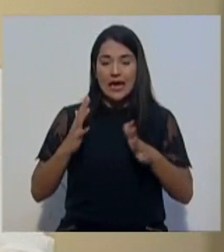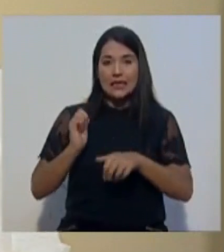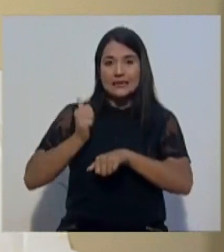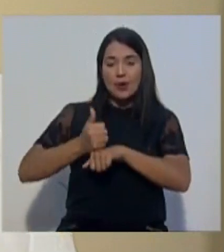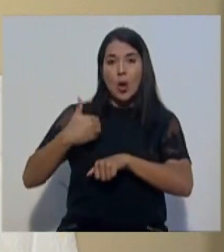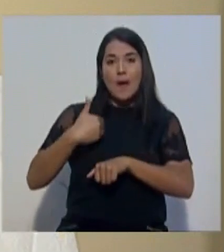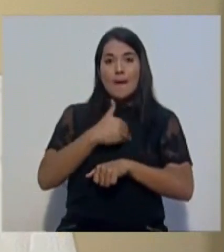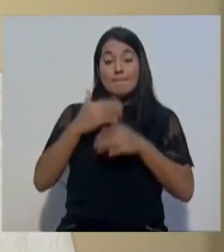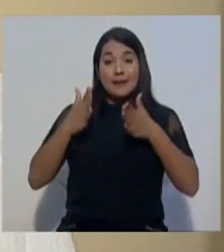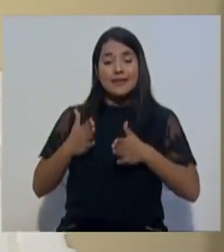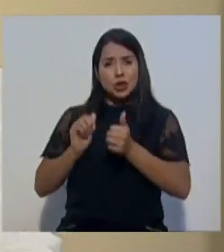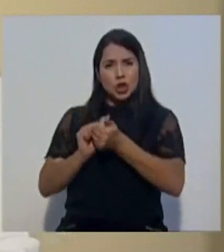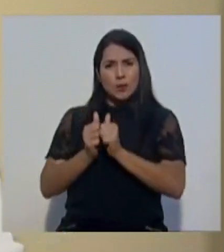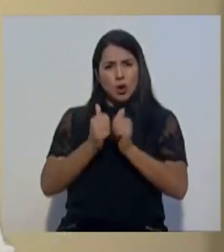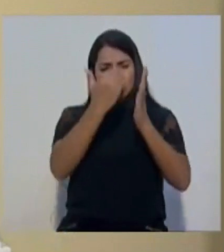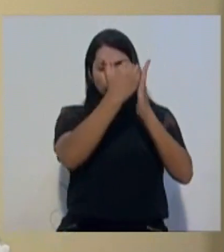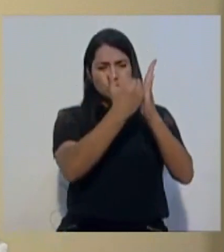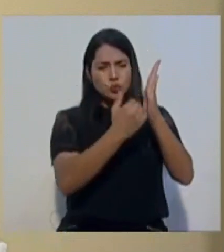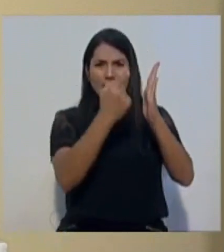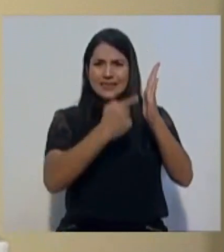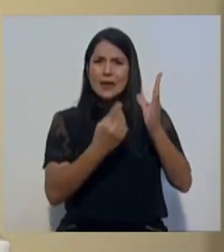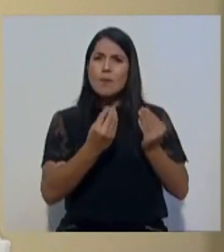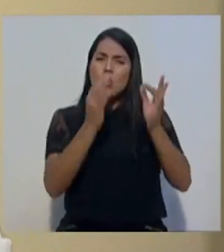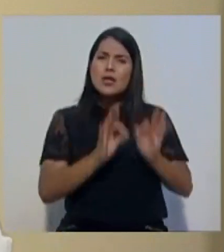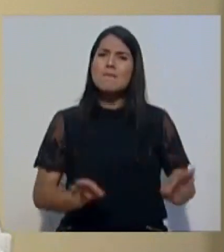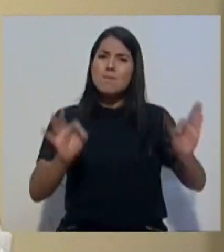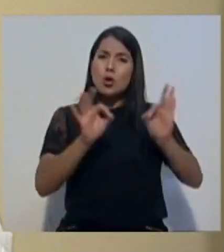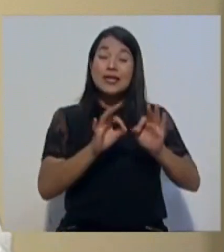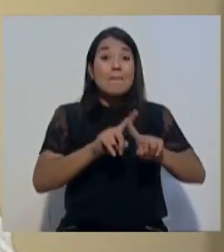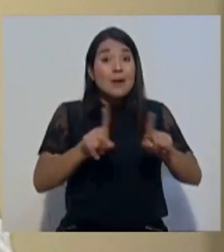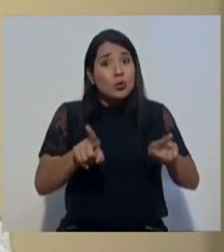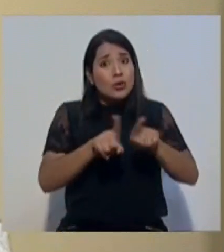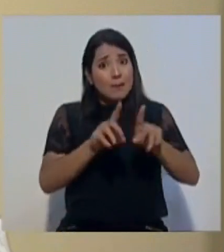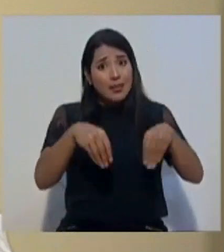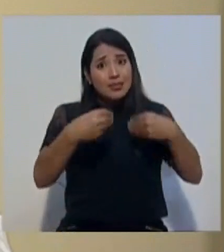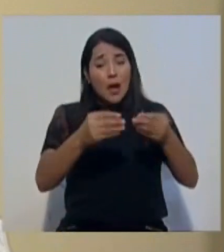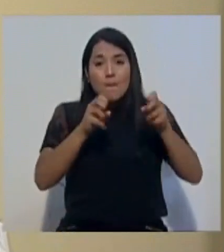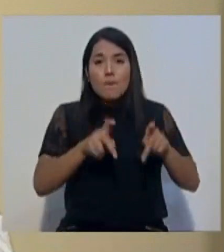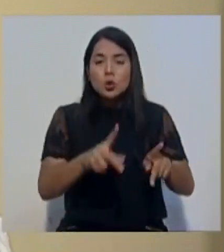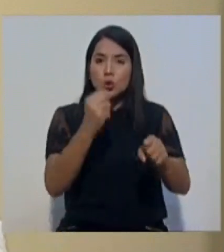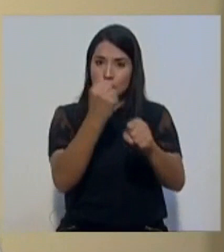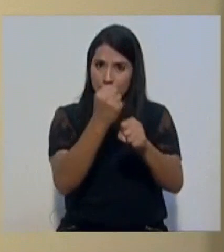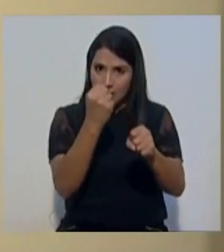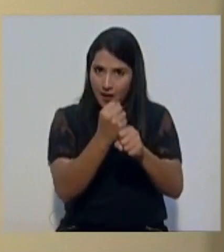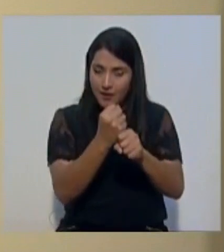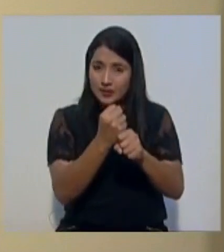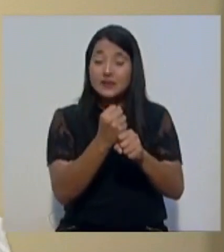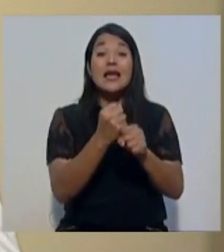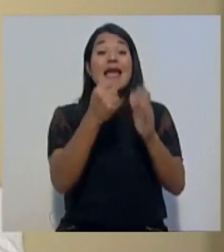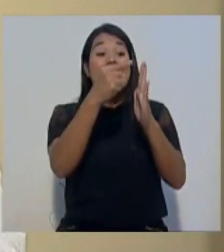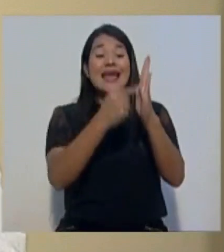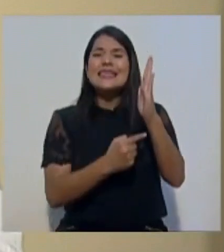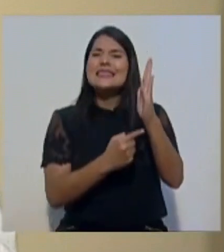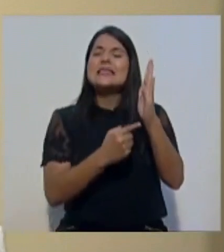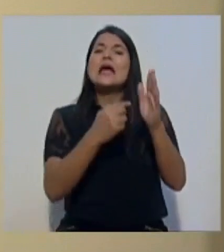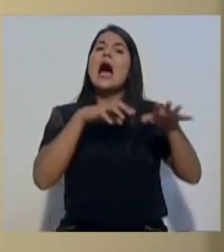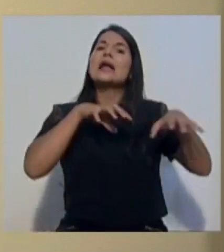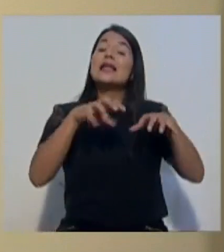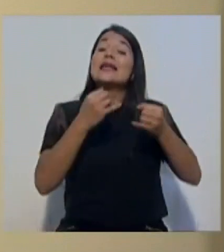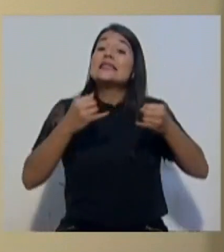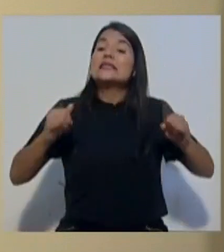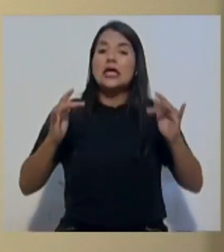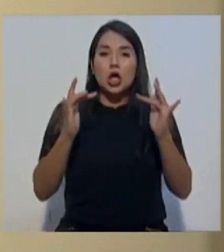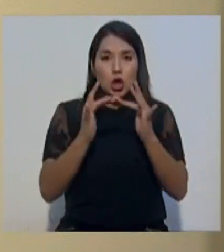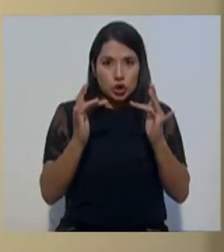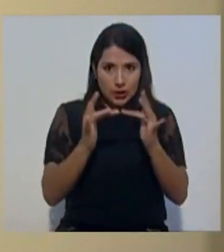son fundamentales, pero también generan empleos. Entonces, que son actividades sin contacto, algunas al aire libre